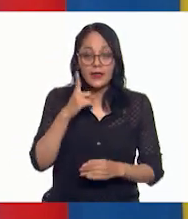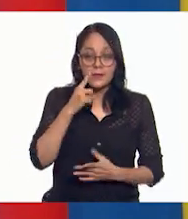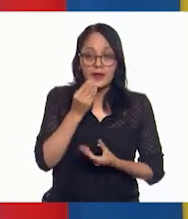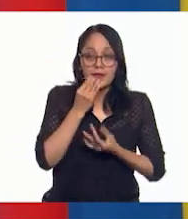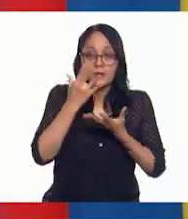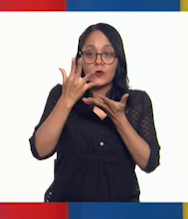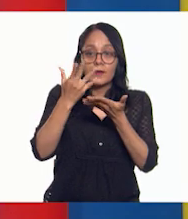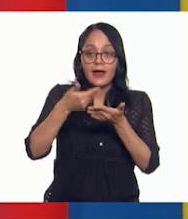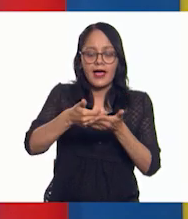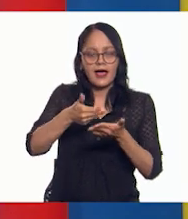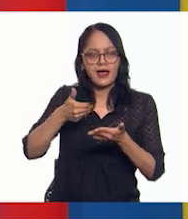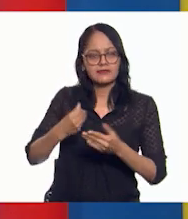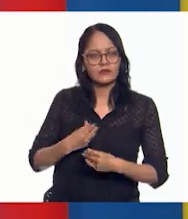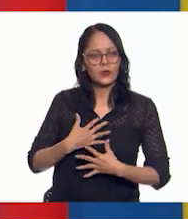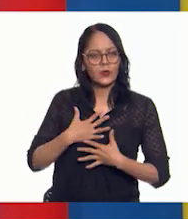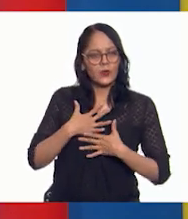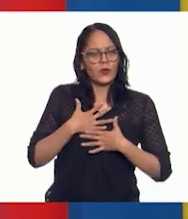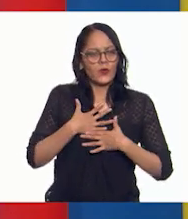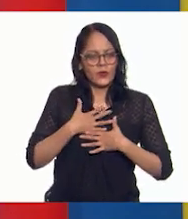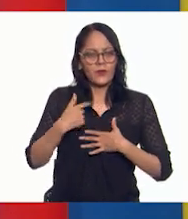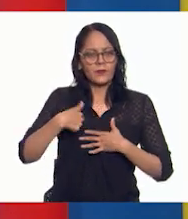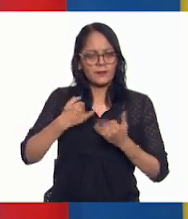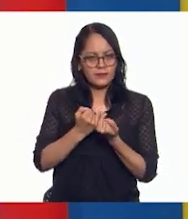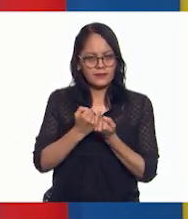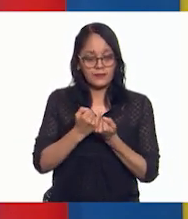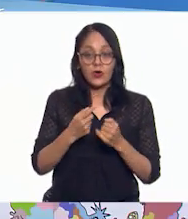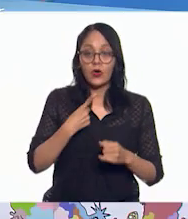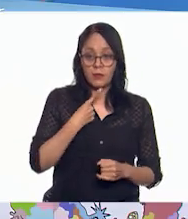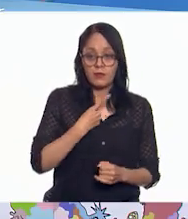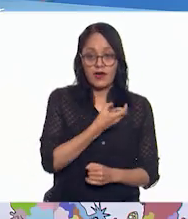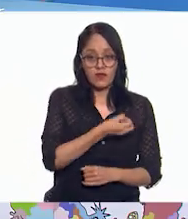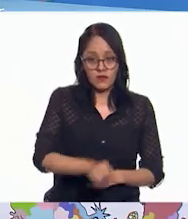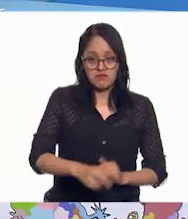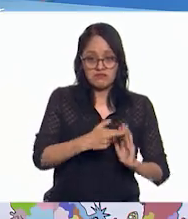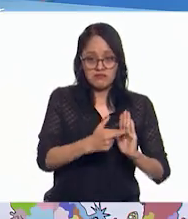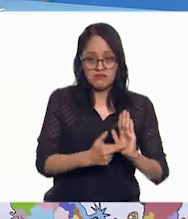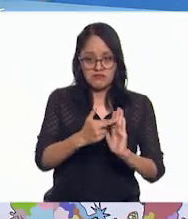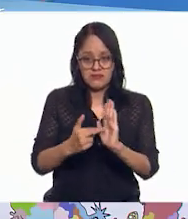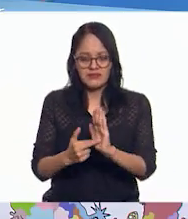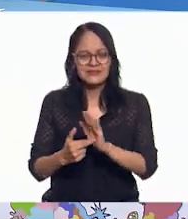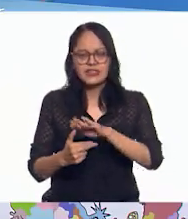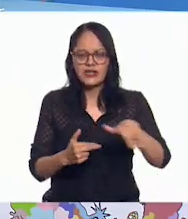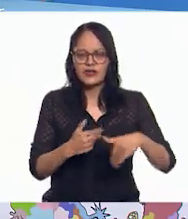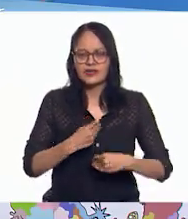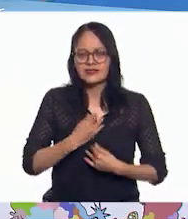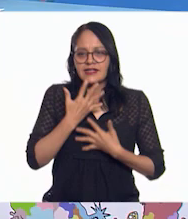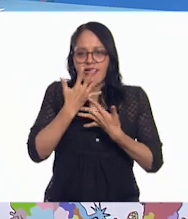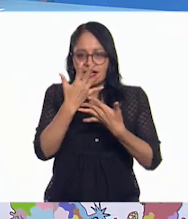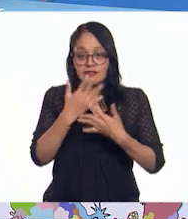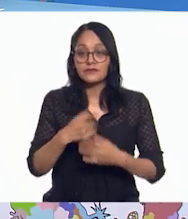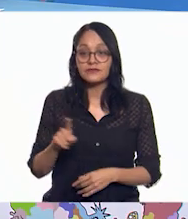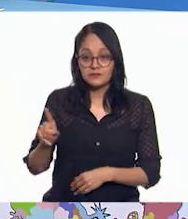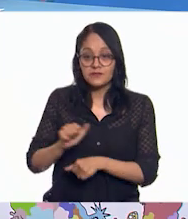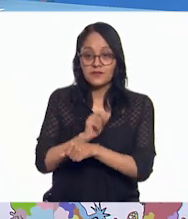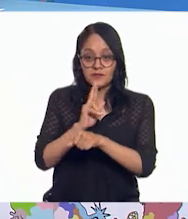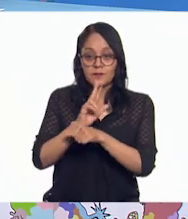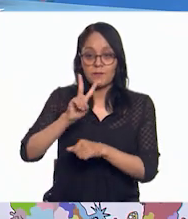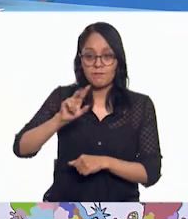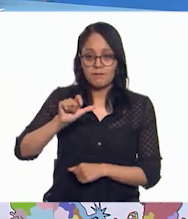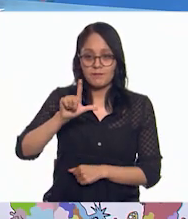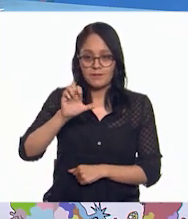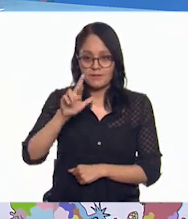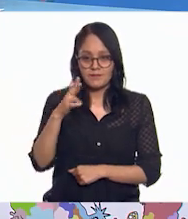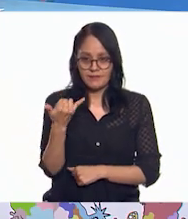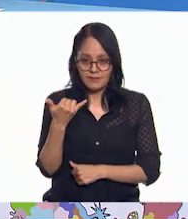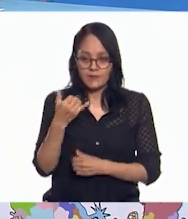de la inspiración y no producto del trabajo y de la disciplina. Así es, María. La postura de Valéry es que la poesía y en